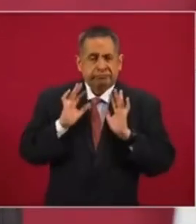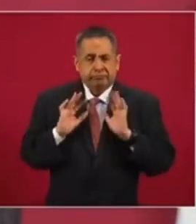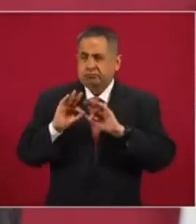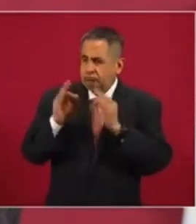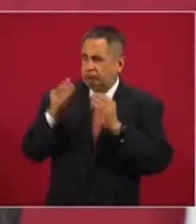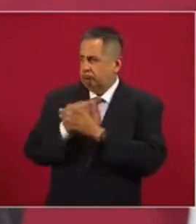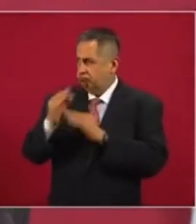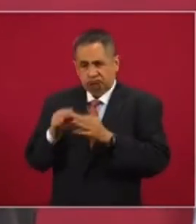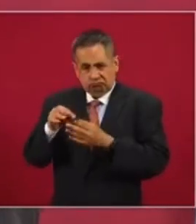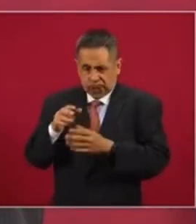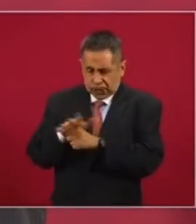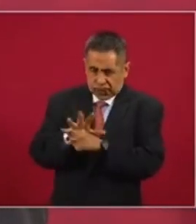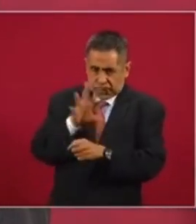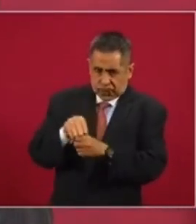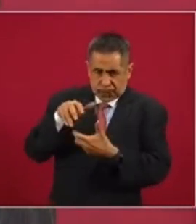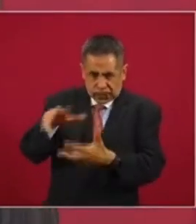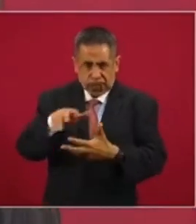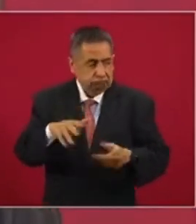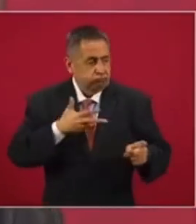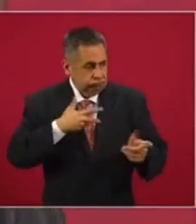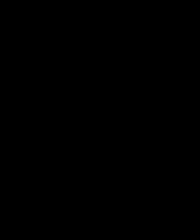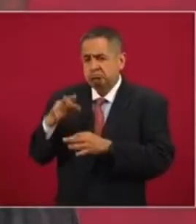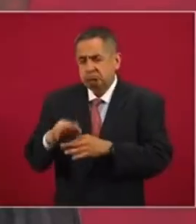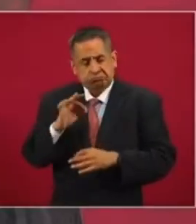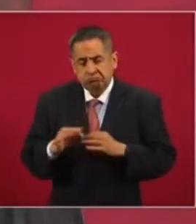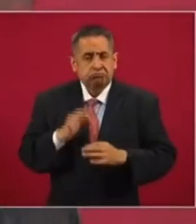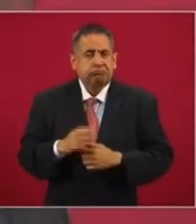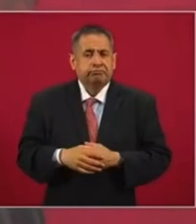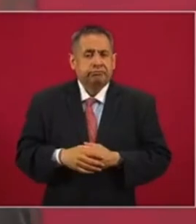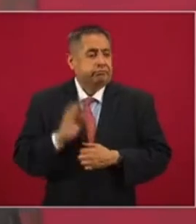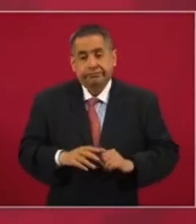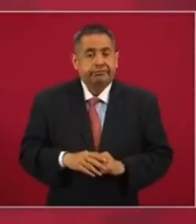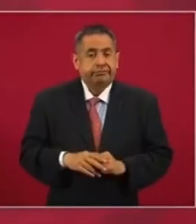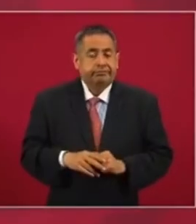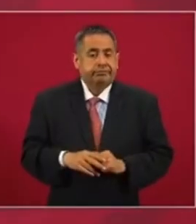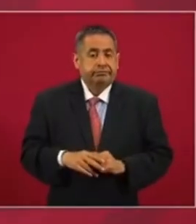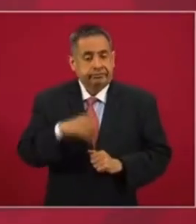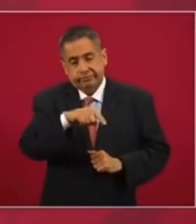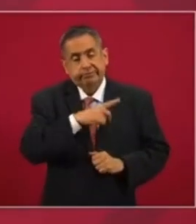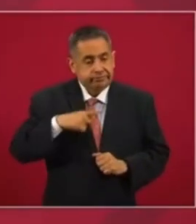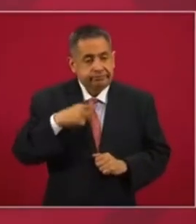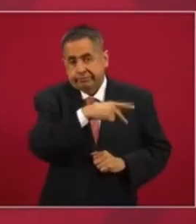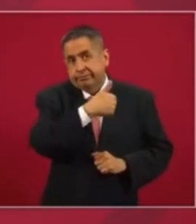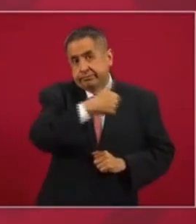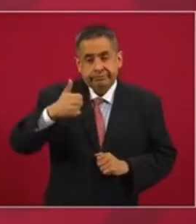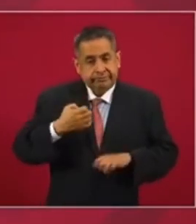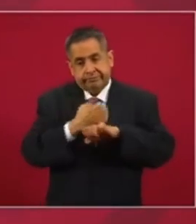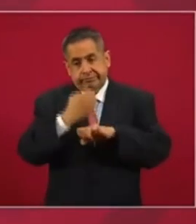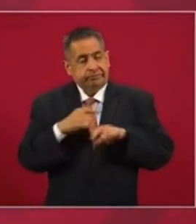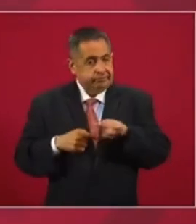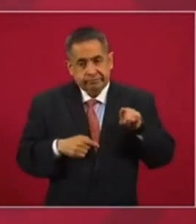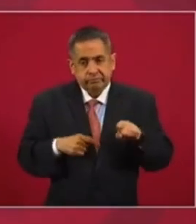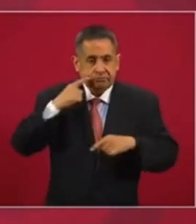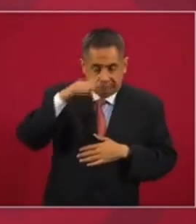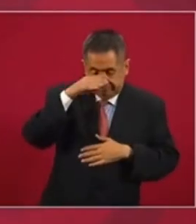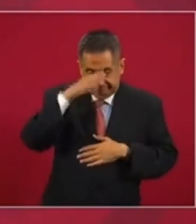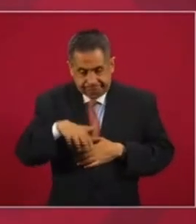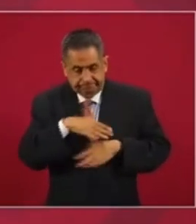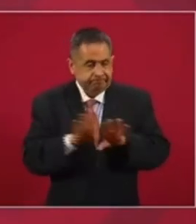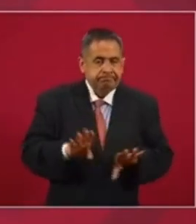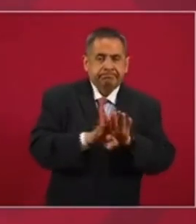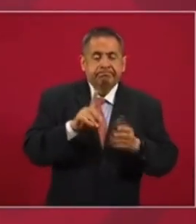en forma y el monto que por derecho le corresponde a los estados. Si no les alcanza, ellos tienen que buscar la